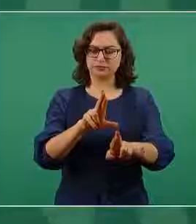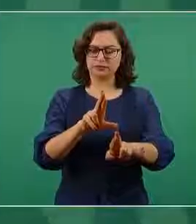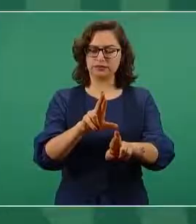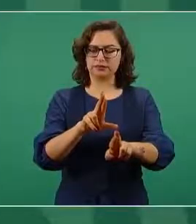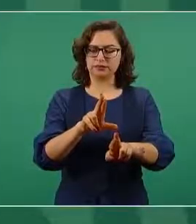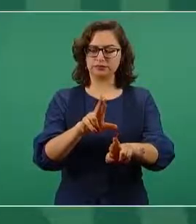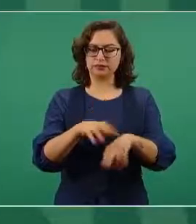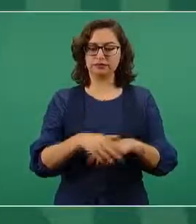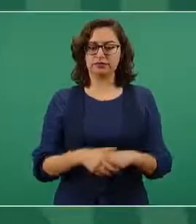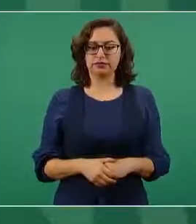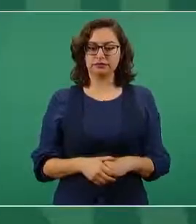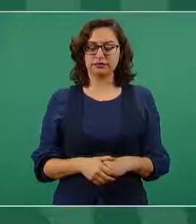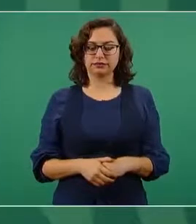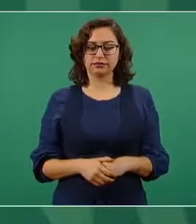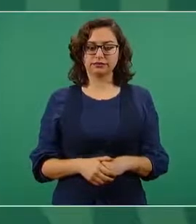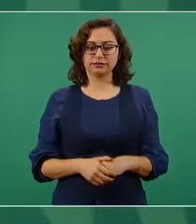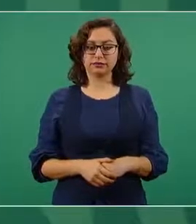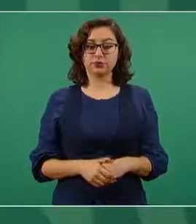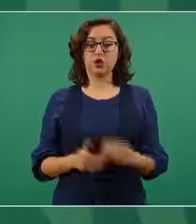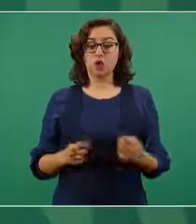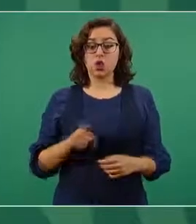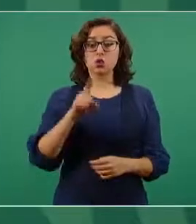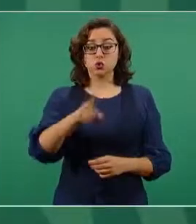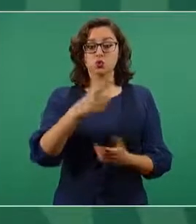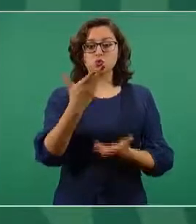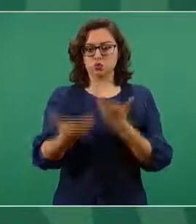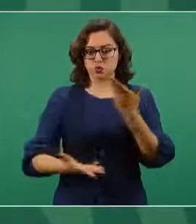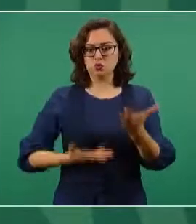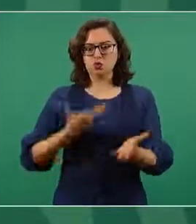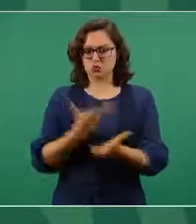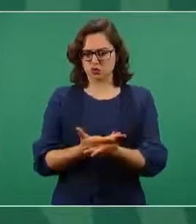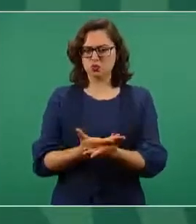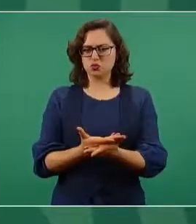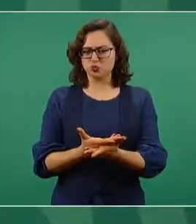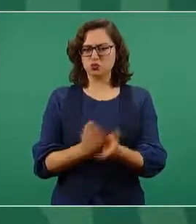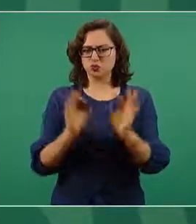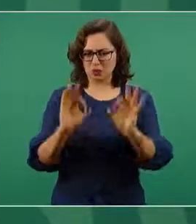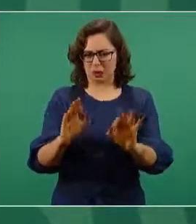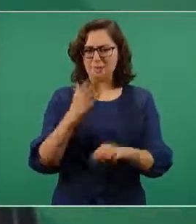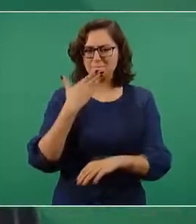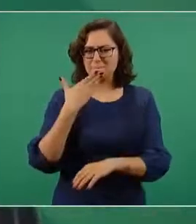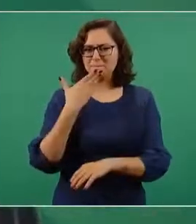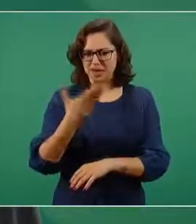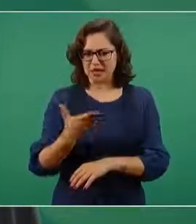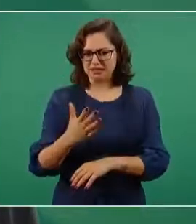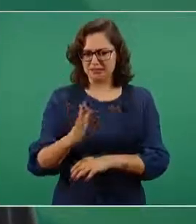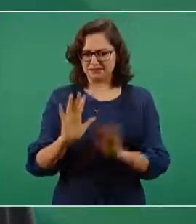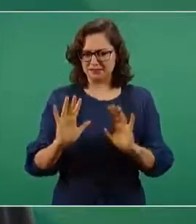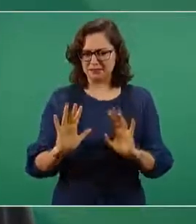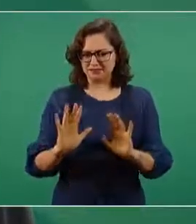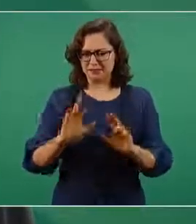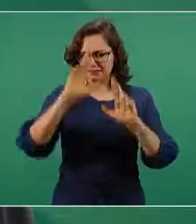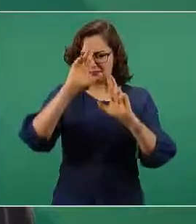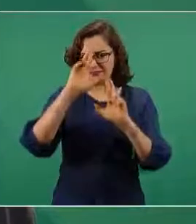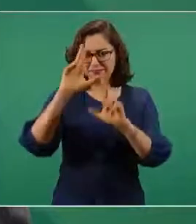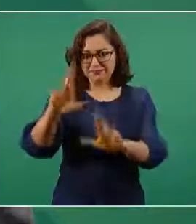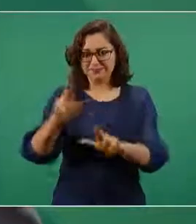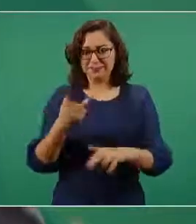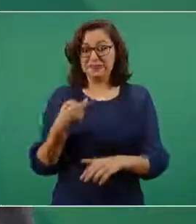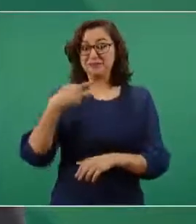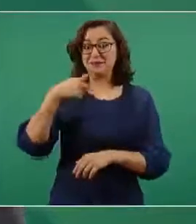O sea, es legítimo lo que tú planteas. El asunto es que nosotros tenemos